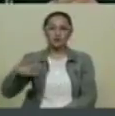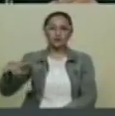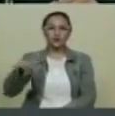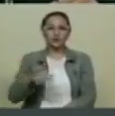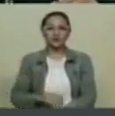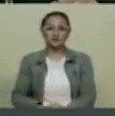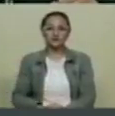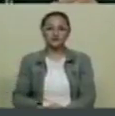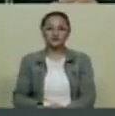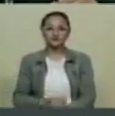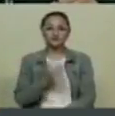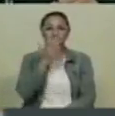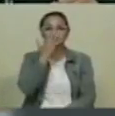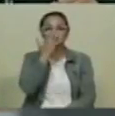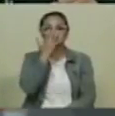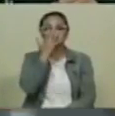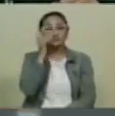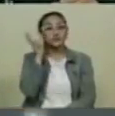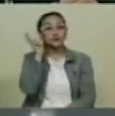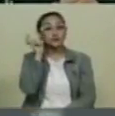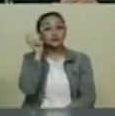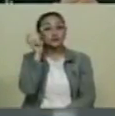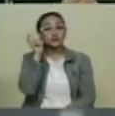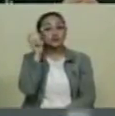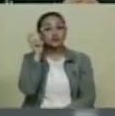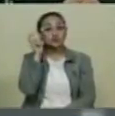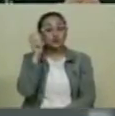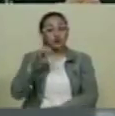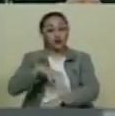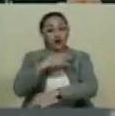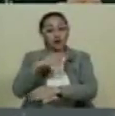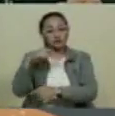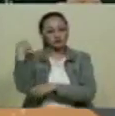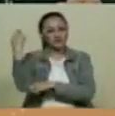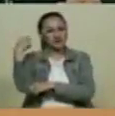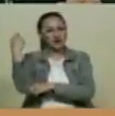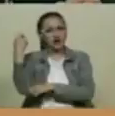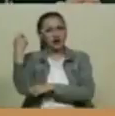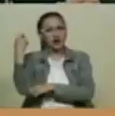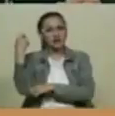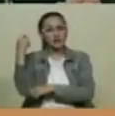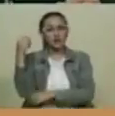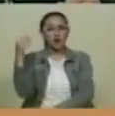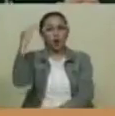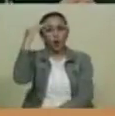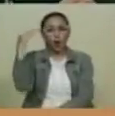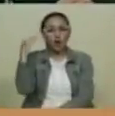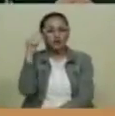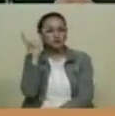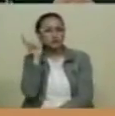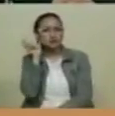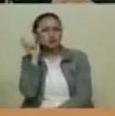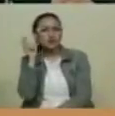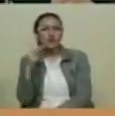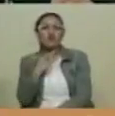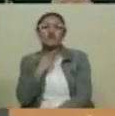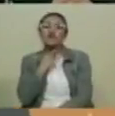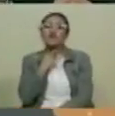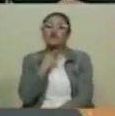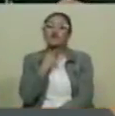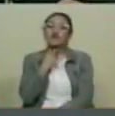haber escuchado el canto de trabajo del llano allí en la UNESCO desde Corea, sonar en las voces